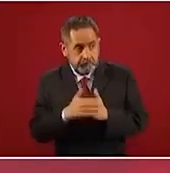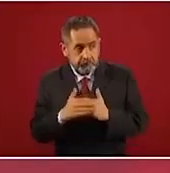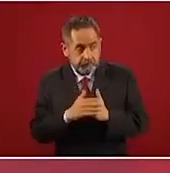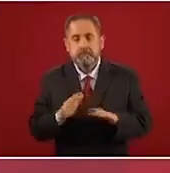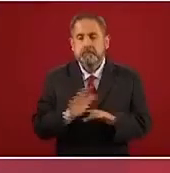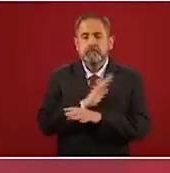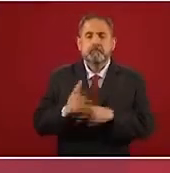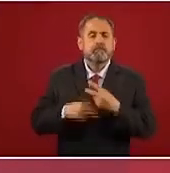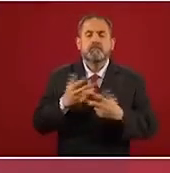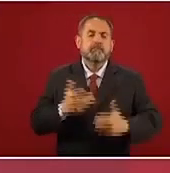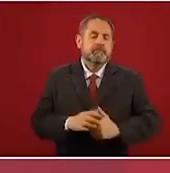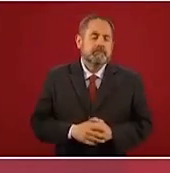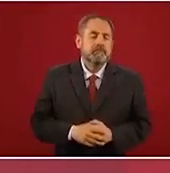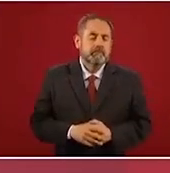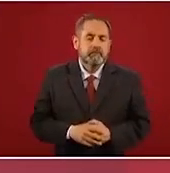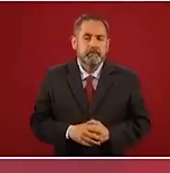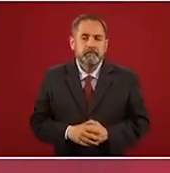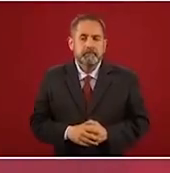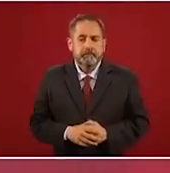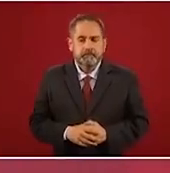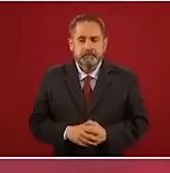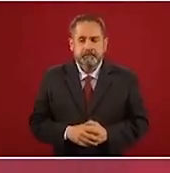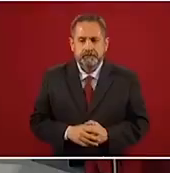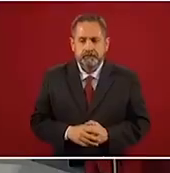condiciones. Hay